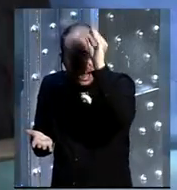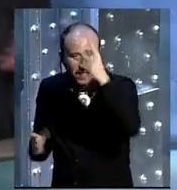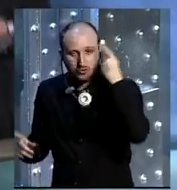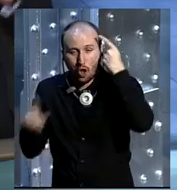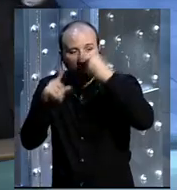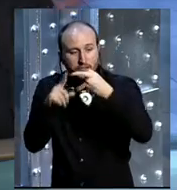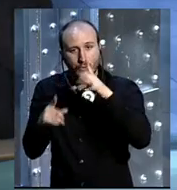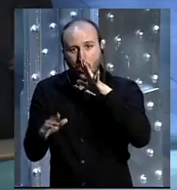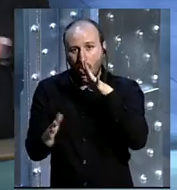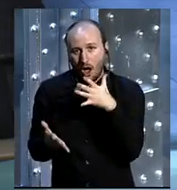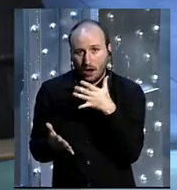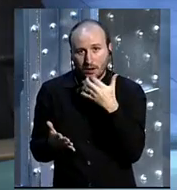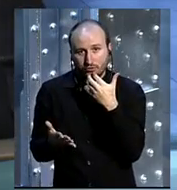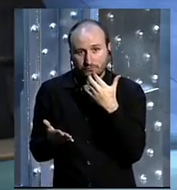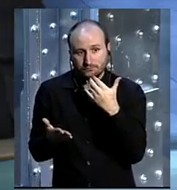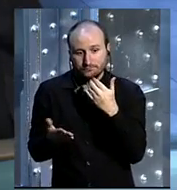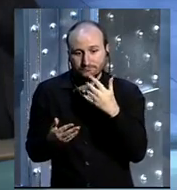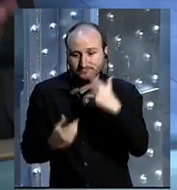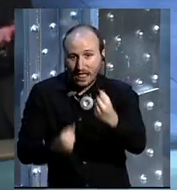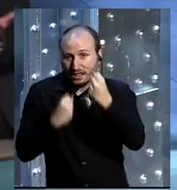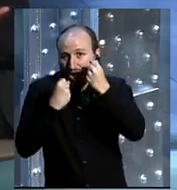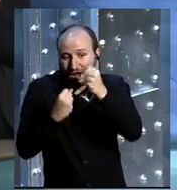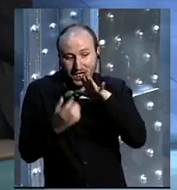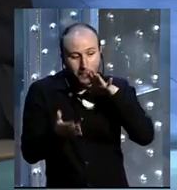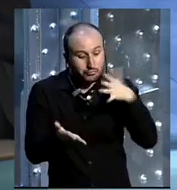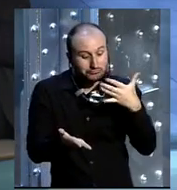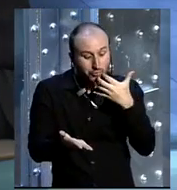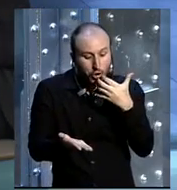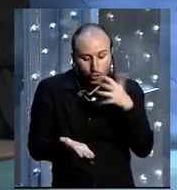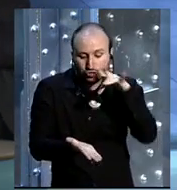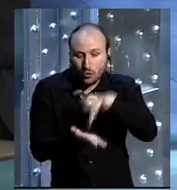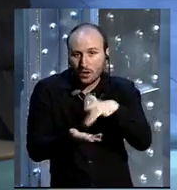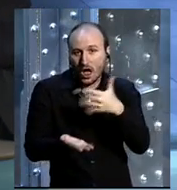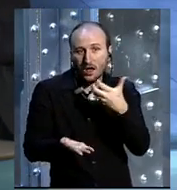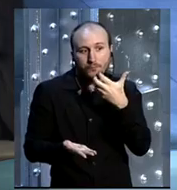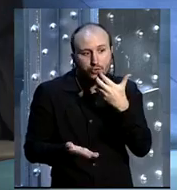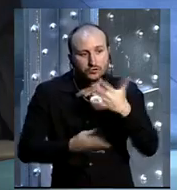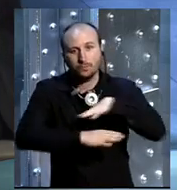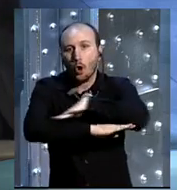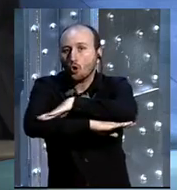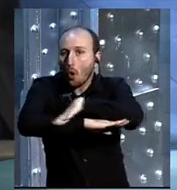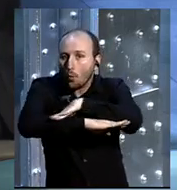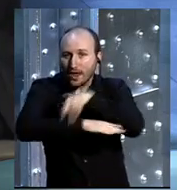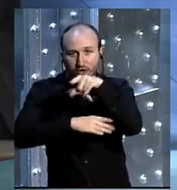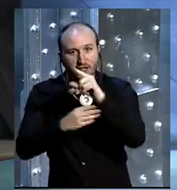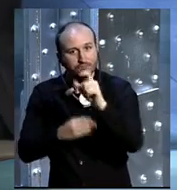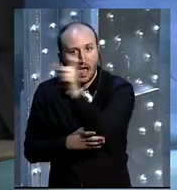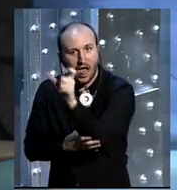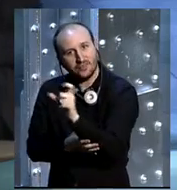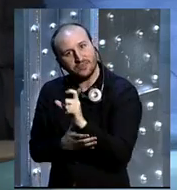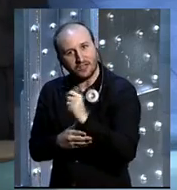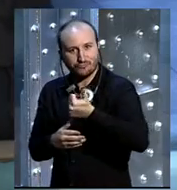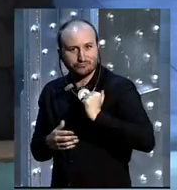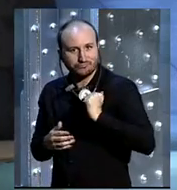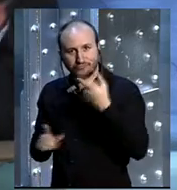una utilización más eficiente de la energía. También estamos hablando de los gobiernos que utilizan los datos de una forma más